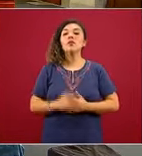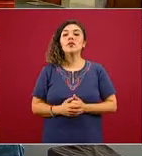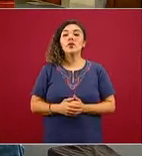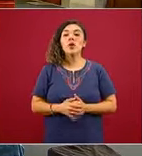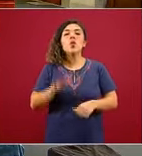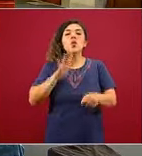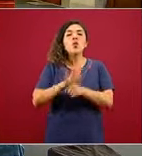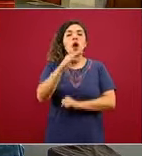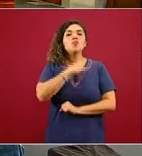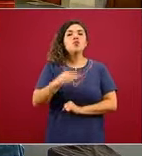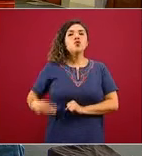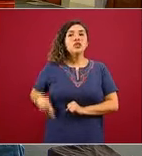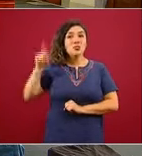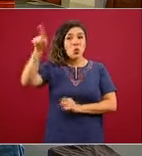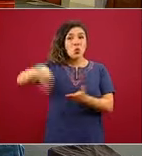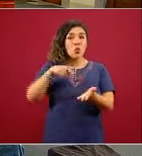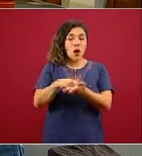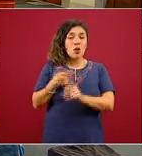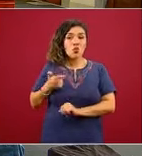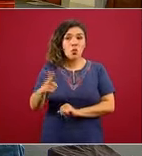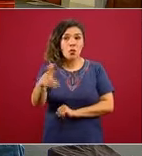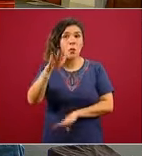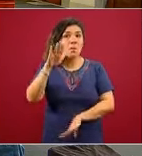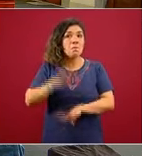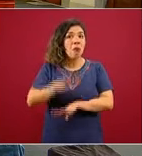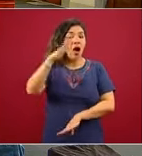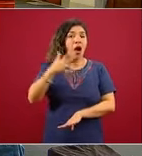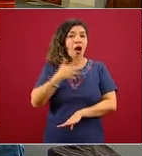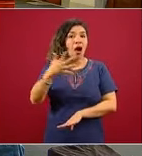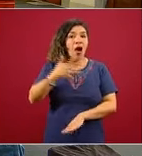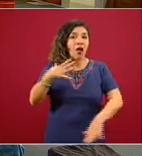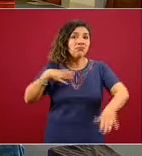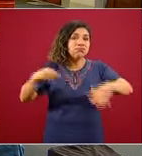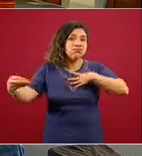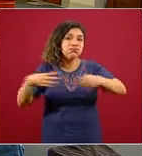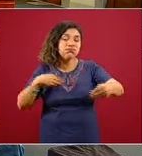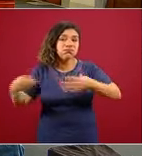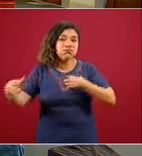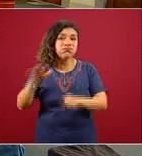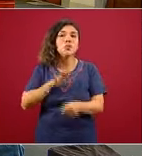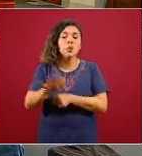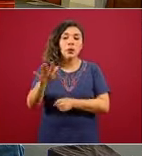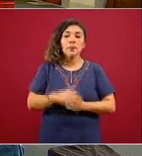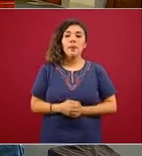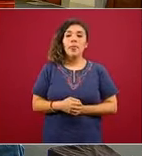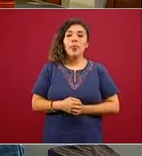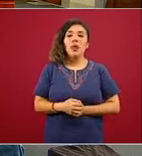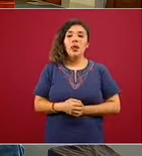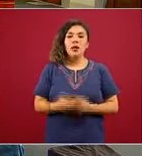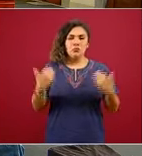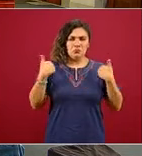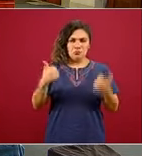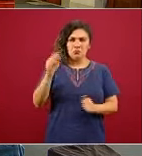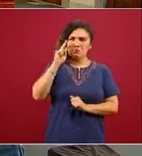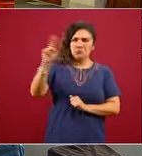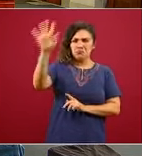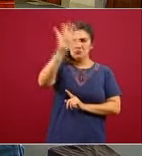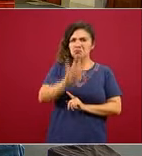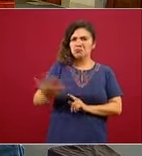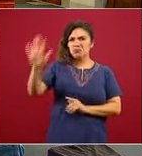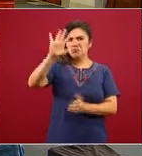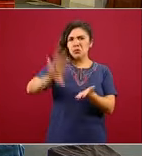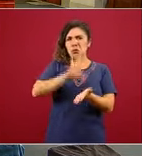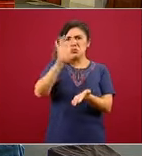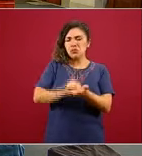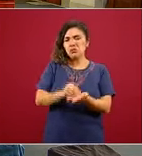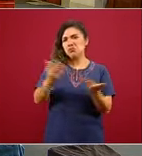los municipios de Guanajuato que están contribuyendo a esta elevación. Si vemos primero de manera general, vamos a ver